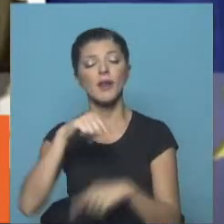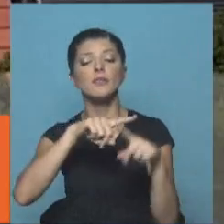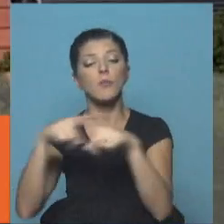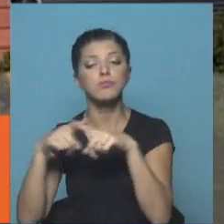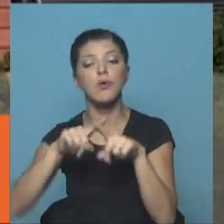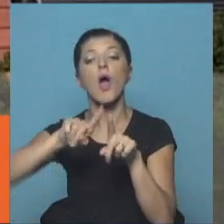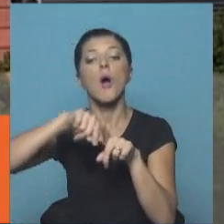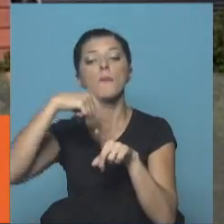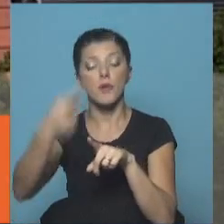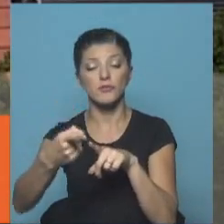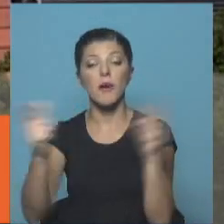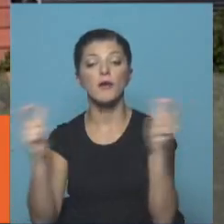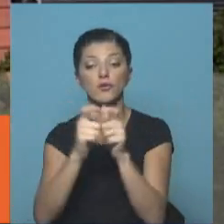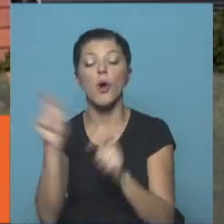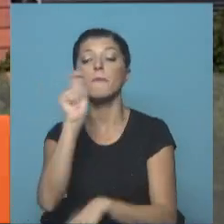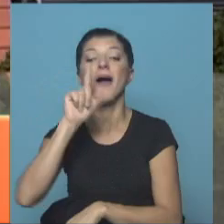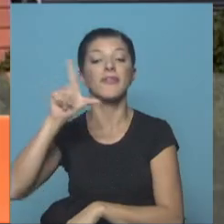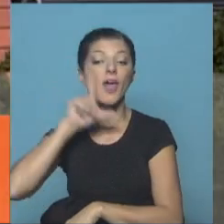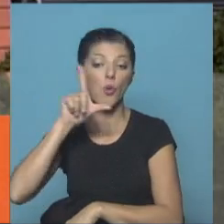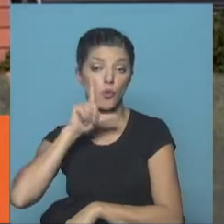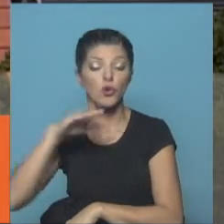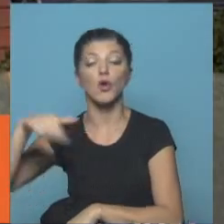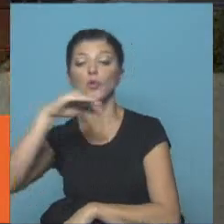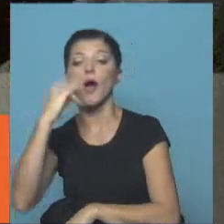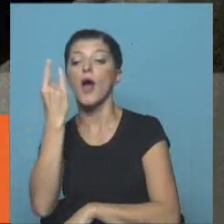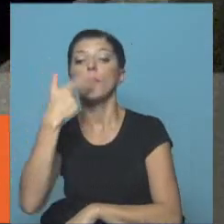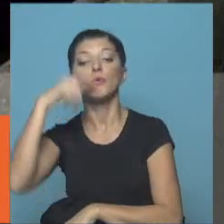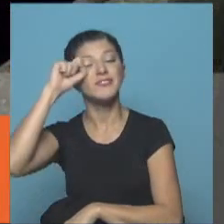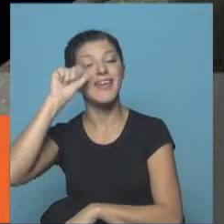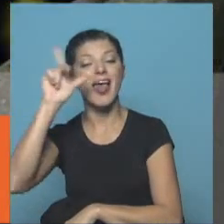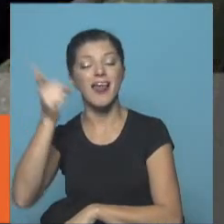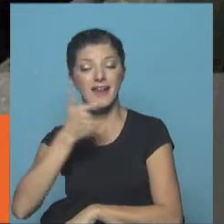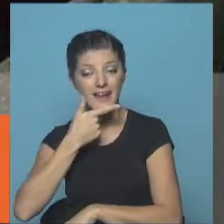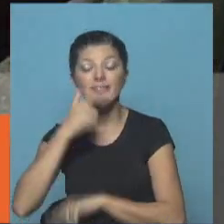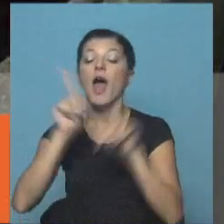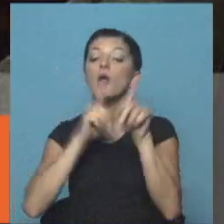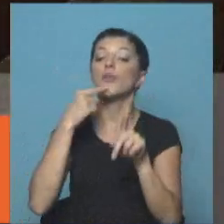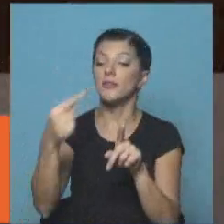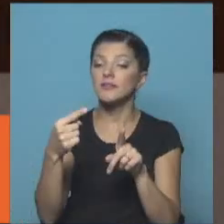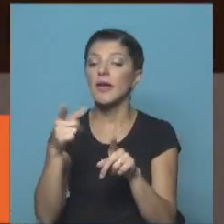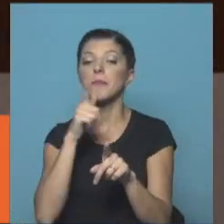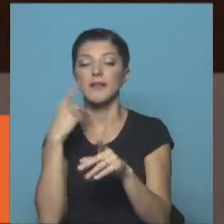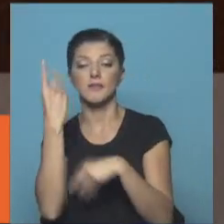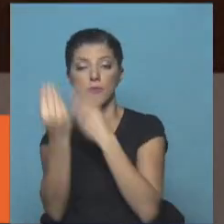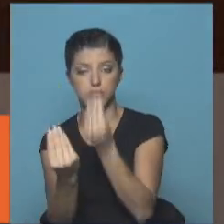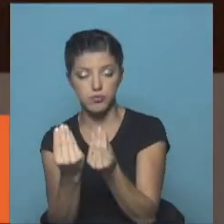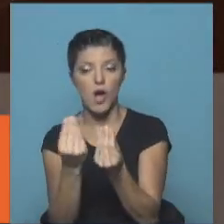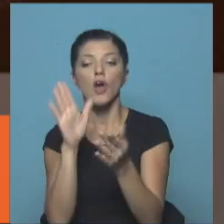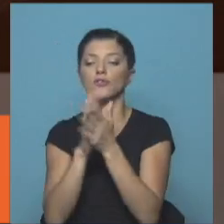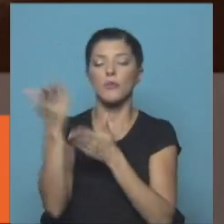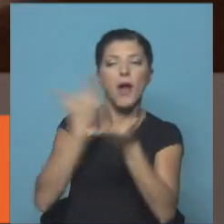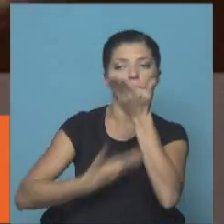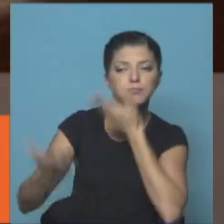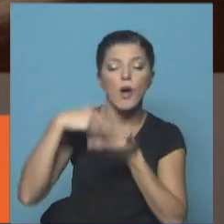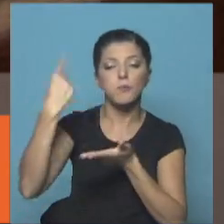próximo capítulo en julio en Bruselas, donde los más optimistas esperan que los delegados relajen sus posturas contra el intercambio de